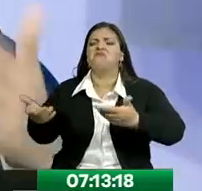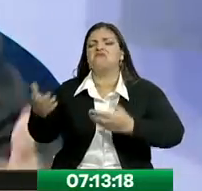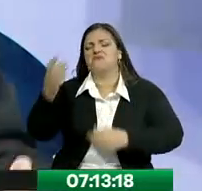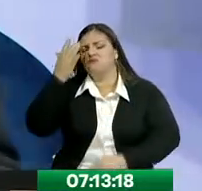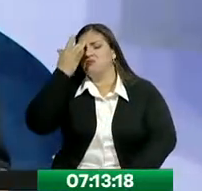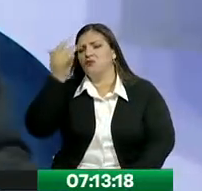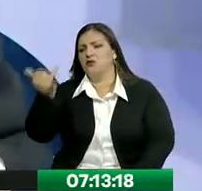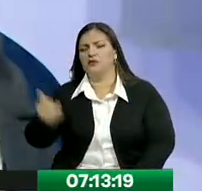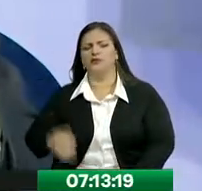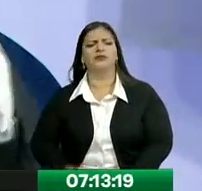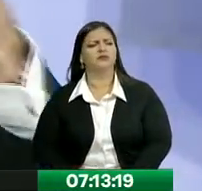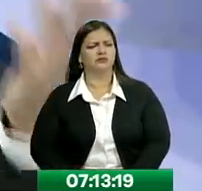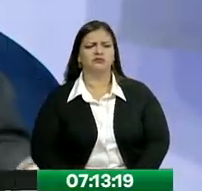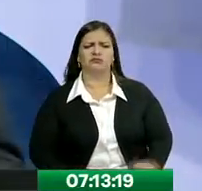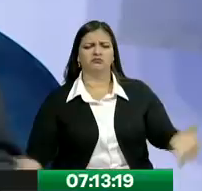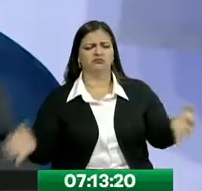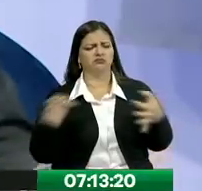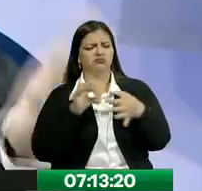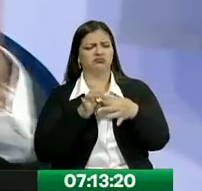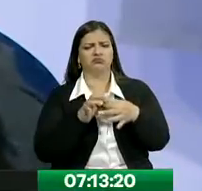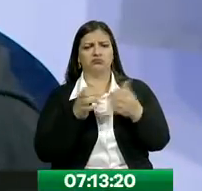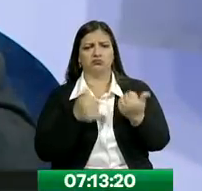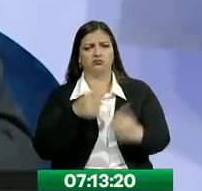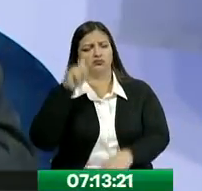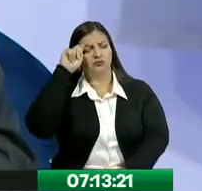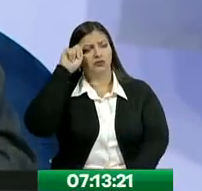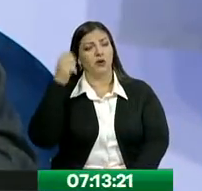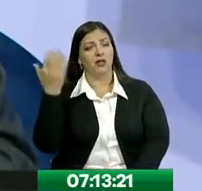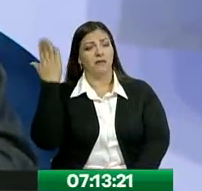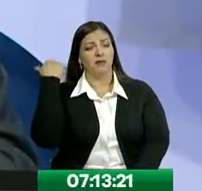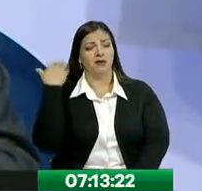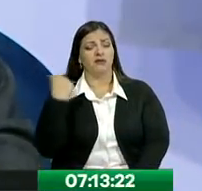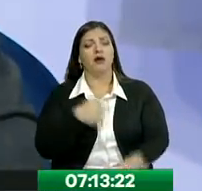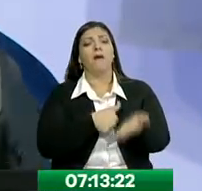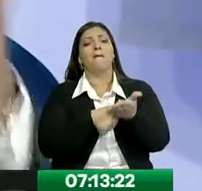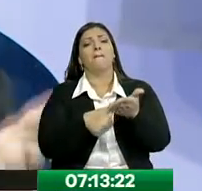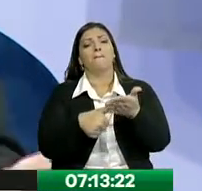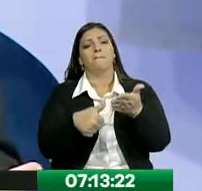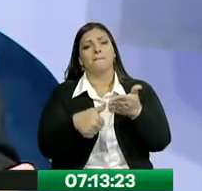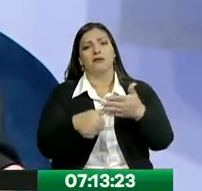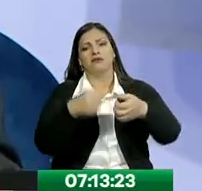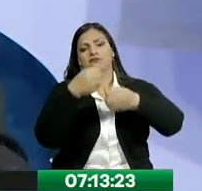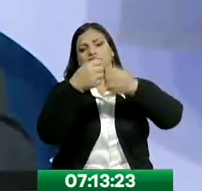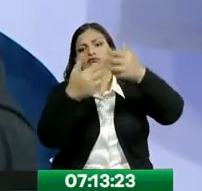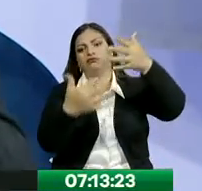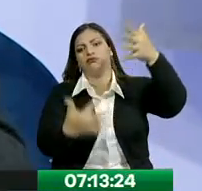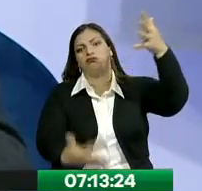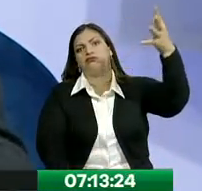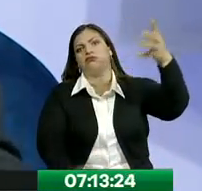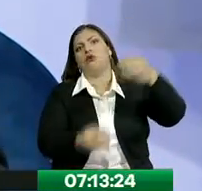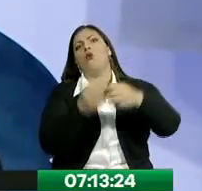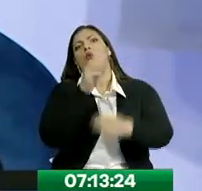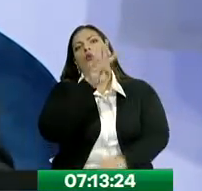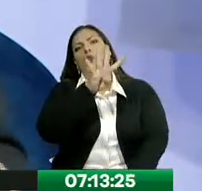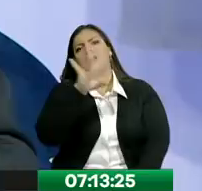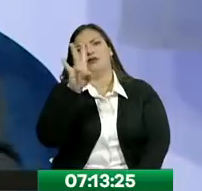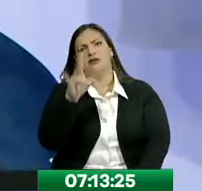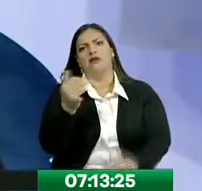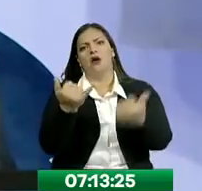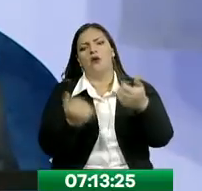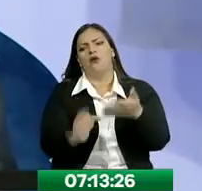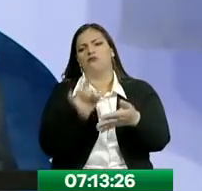otras funciones. Acordemos que eran 47, vamos a terminar en 20 ministerios. Esa es una decisión correcta en el camino correcto. Yo creo